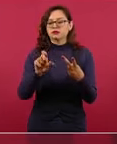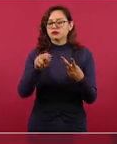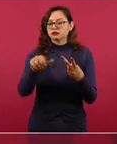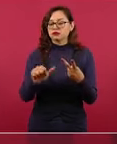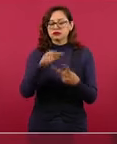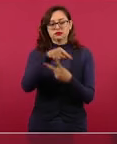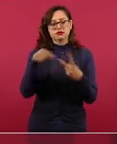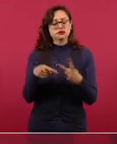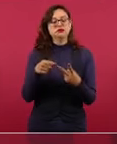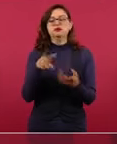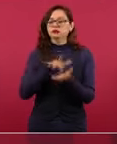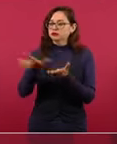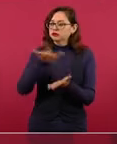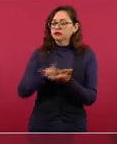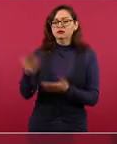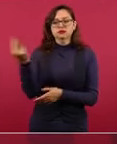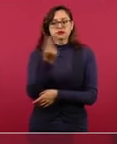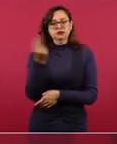defensa